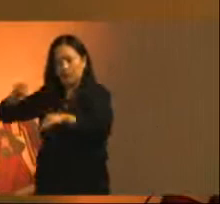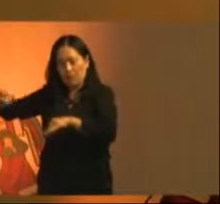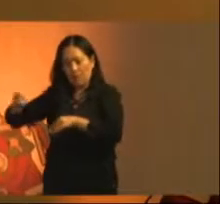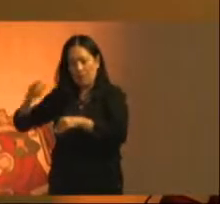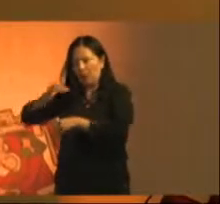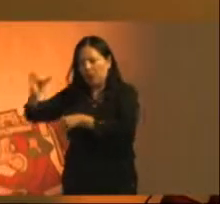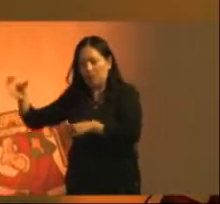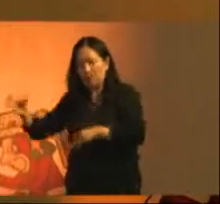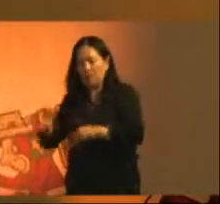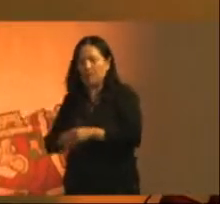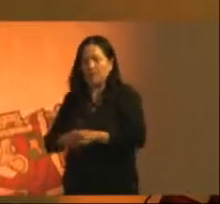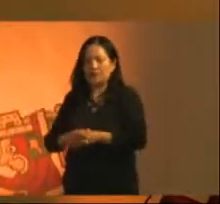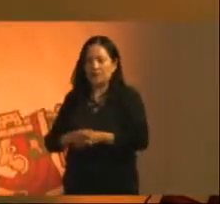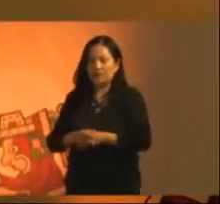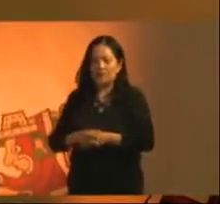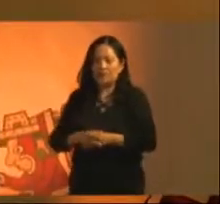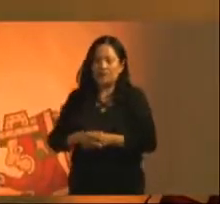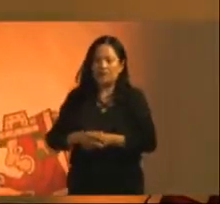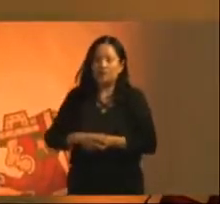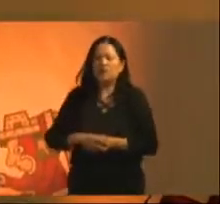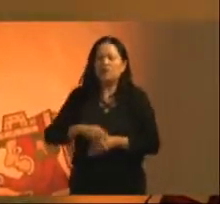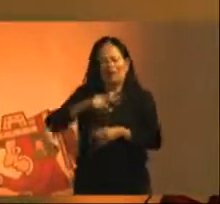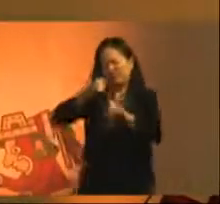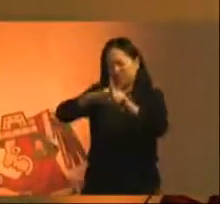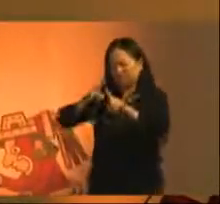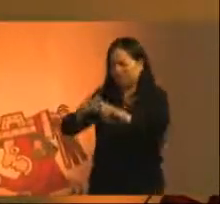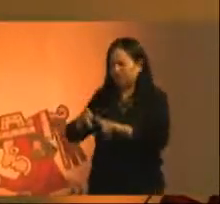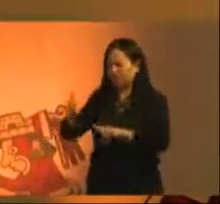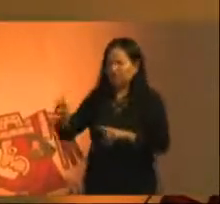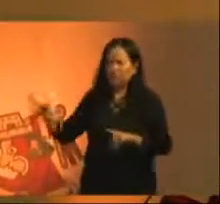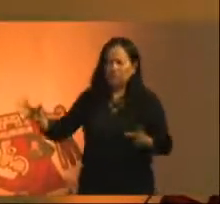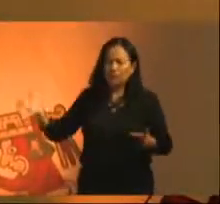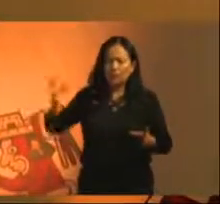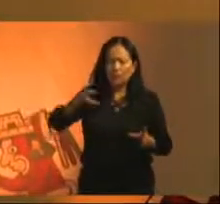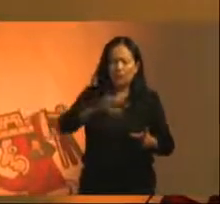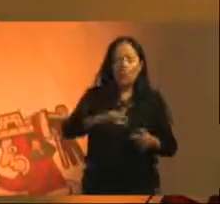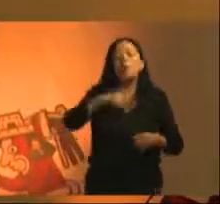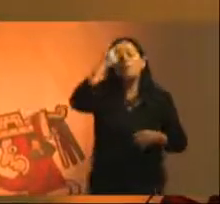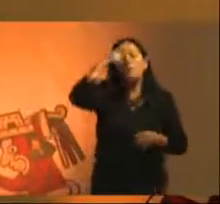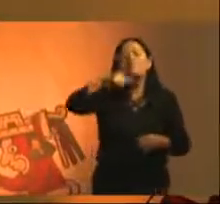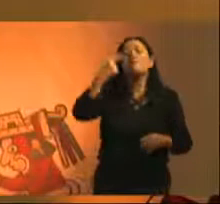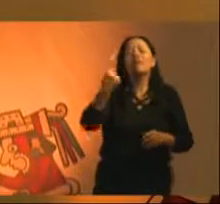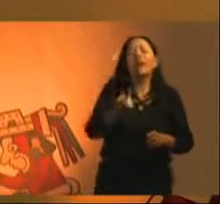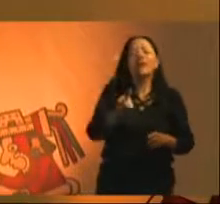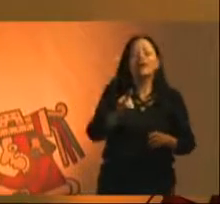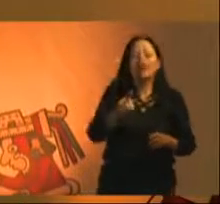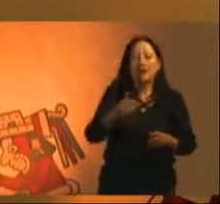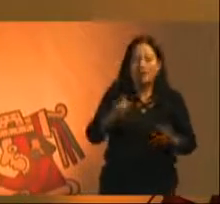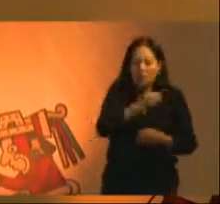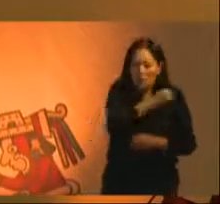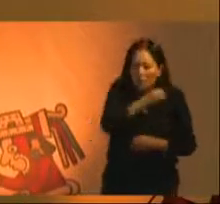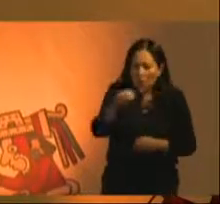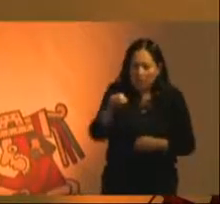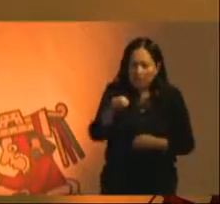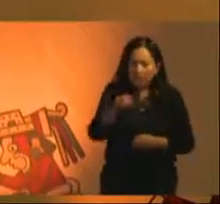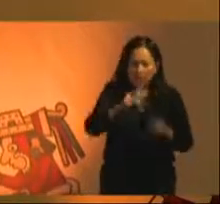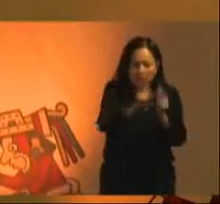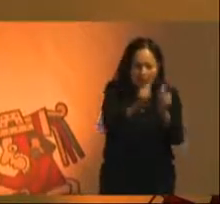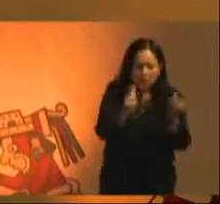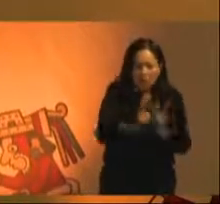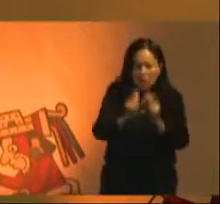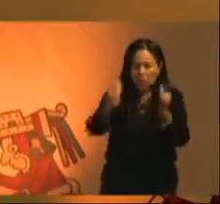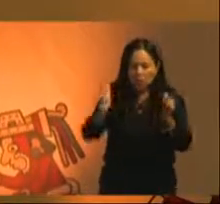naranjas su propio pueblo tiríndaro y tercero para que lucharan contra la hacienda de sacar no sólo como